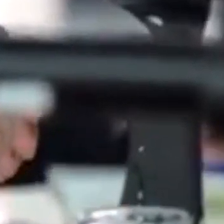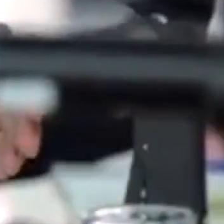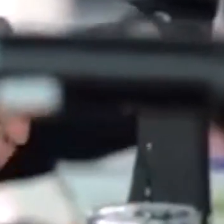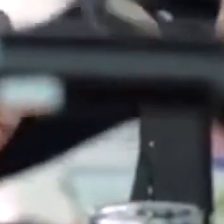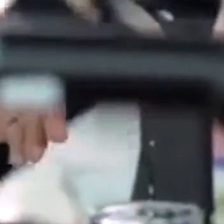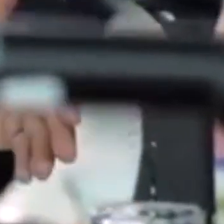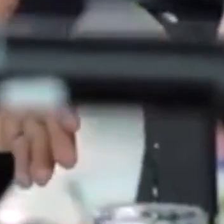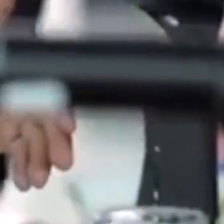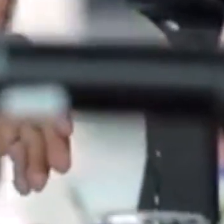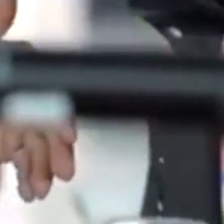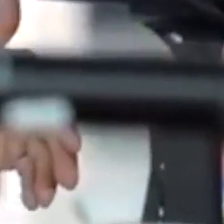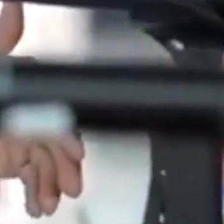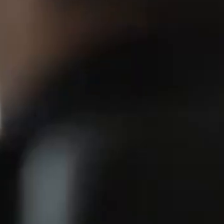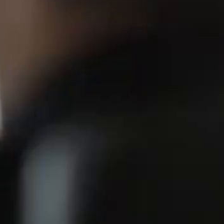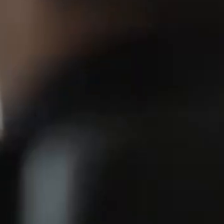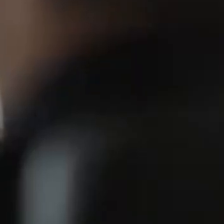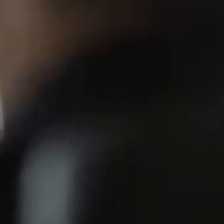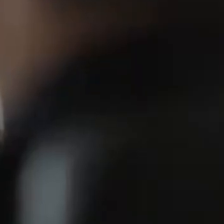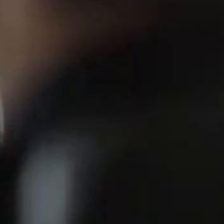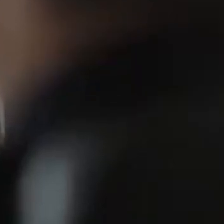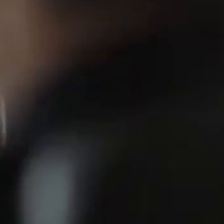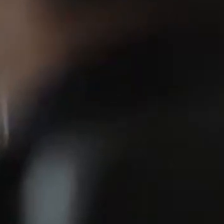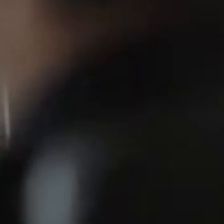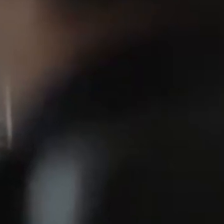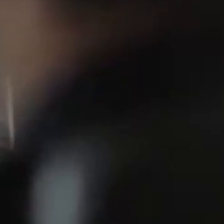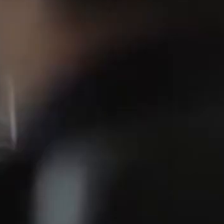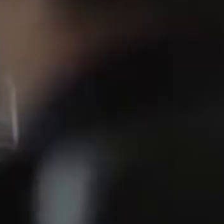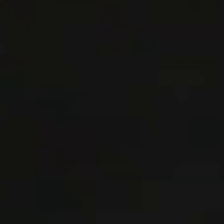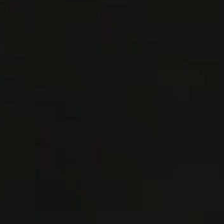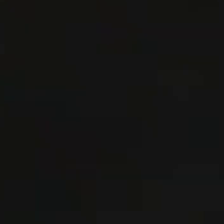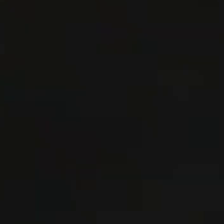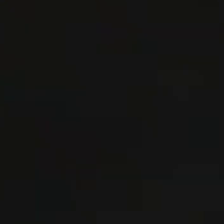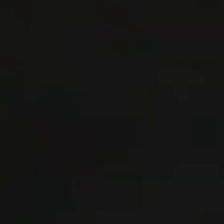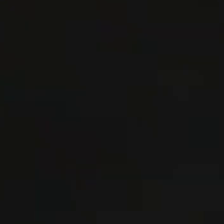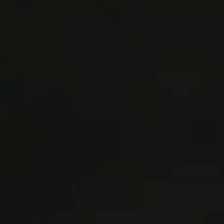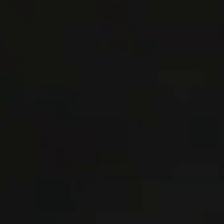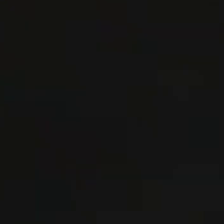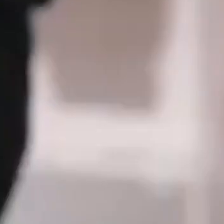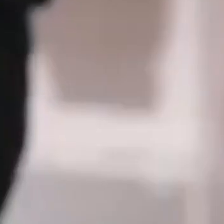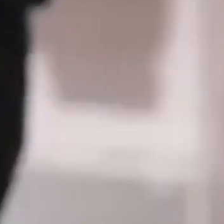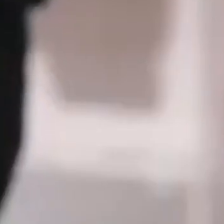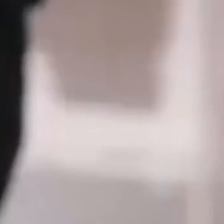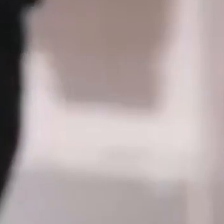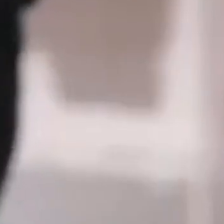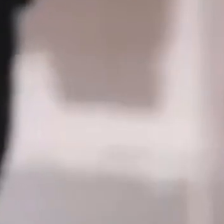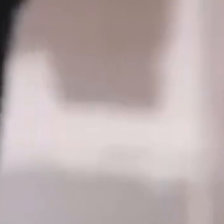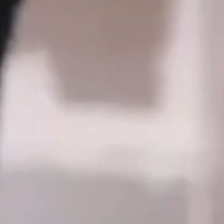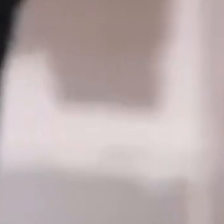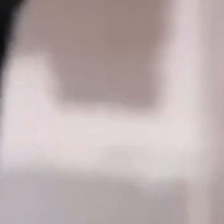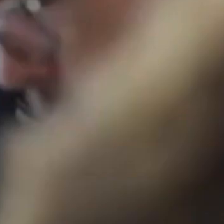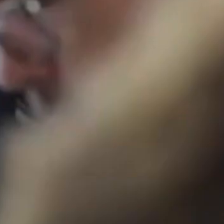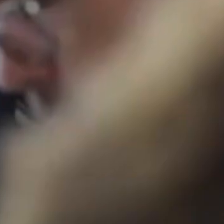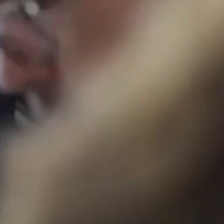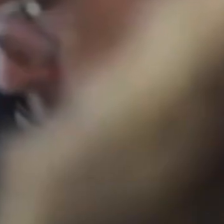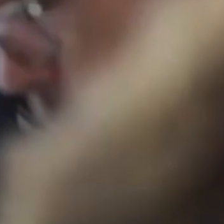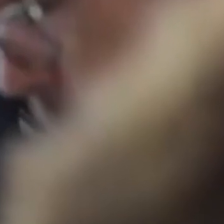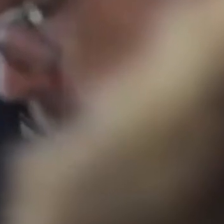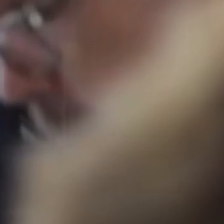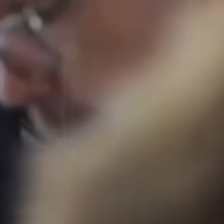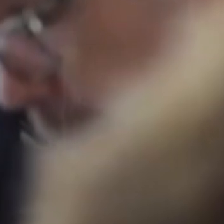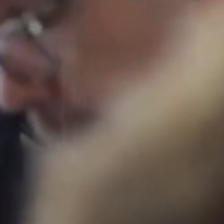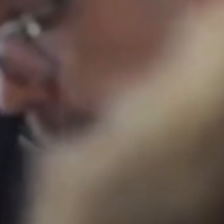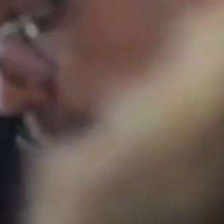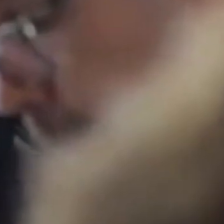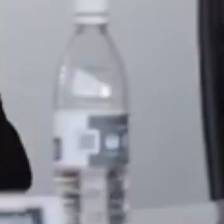ya que antes de su nombramiento como fiscal sumado a diez años en el cargo de procurador de justicia gracias a la aprobación de